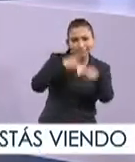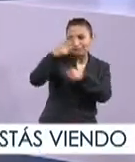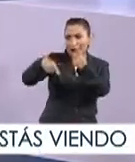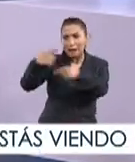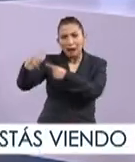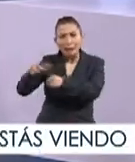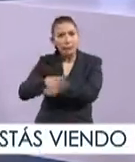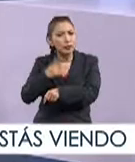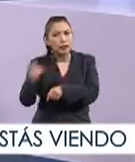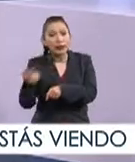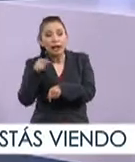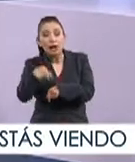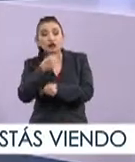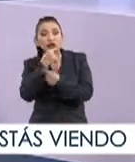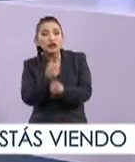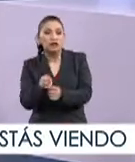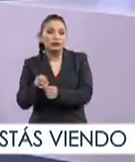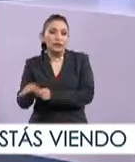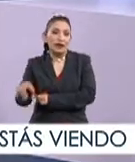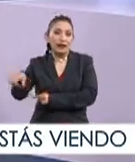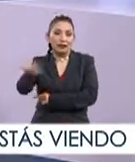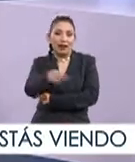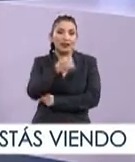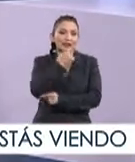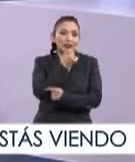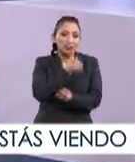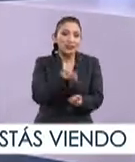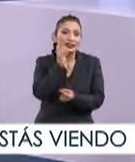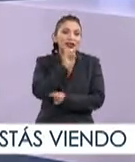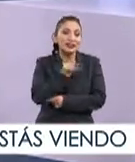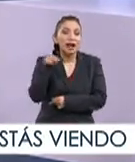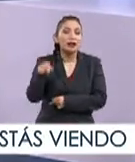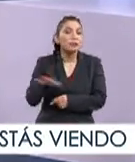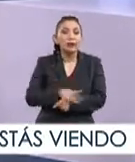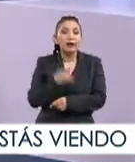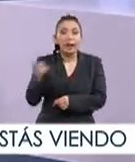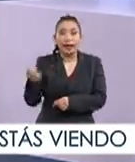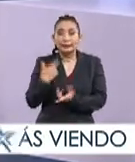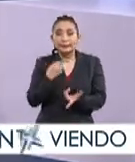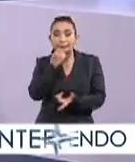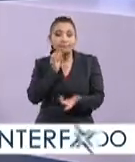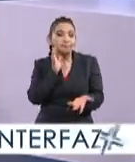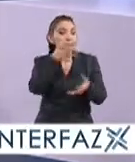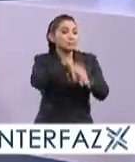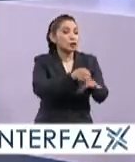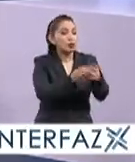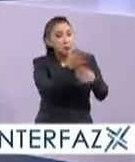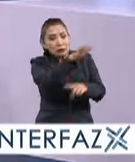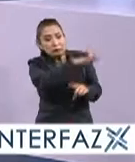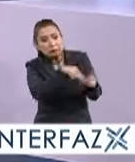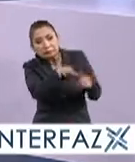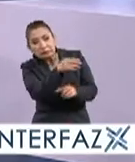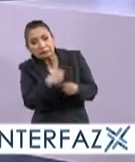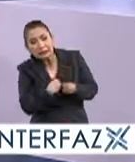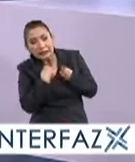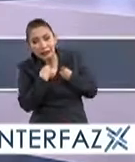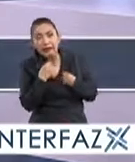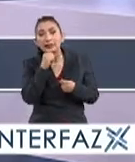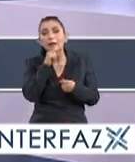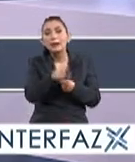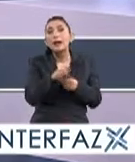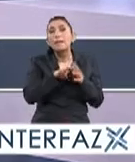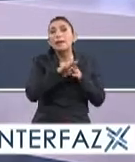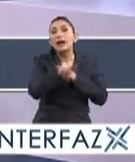por supuesto, en los niños y niñas inmigrantes, sometiéndolos a la integración a nuevos contextos. Y por otra parte,